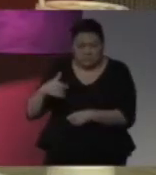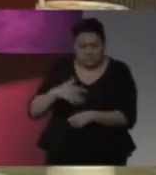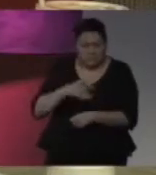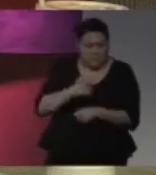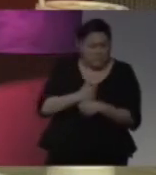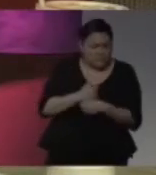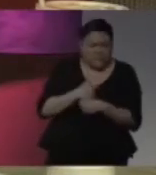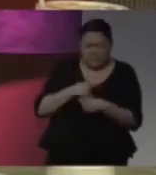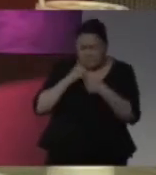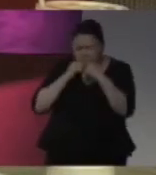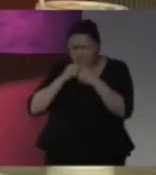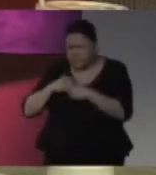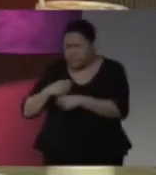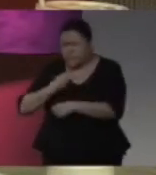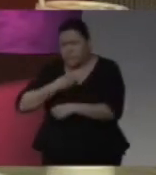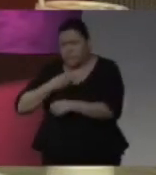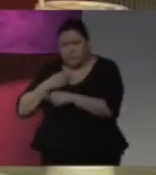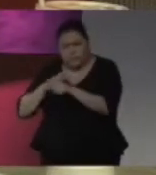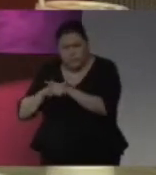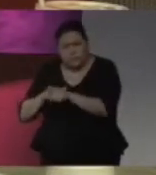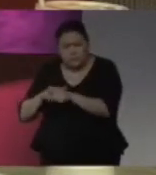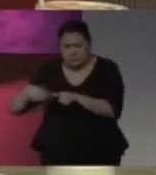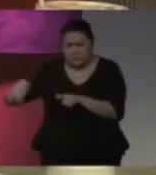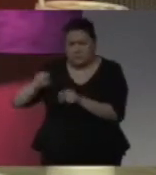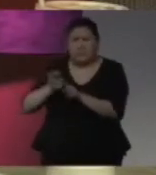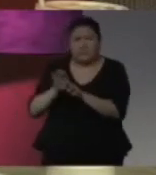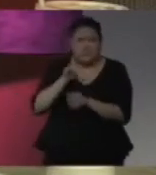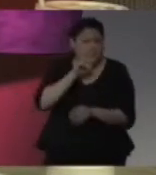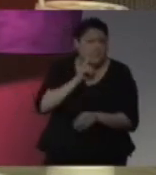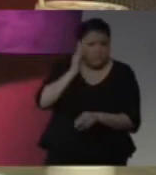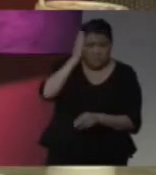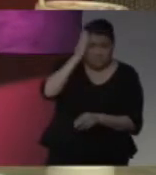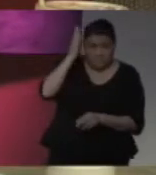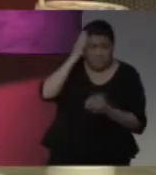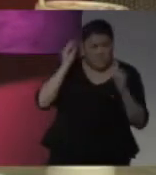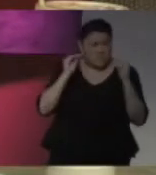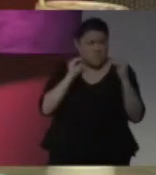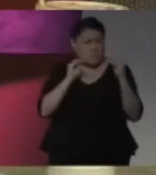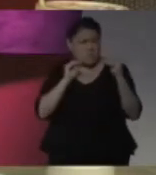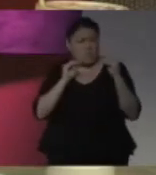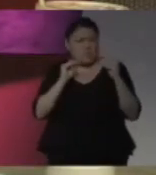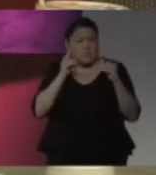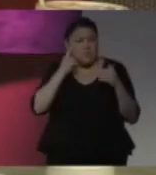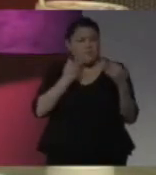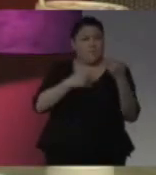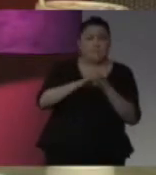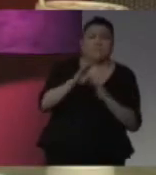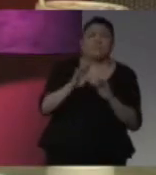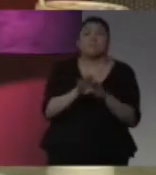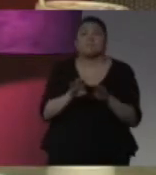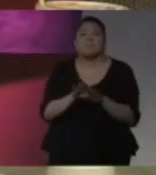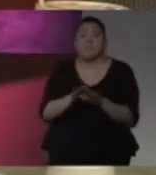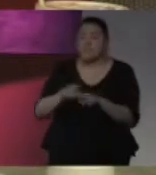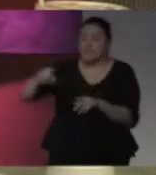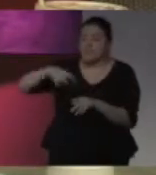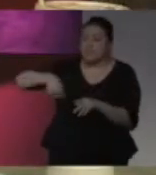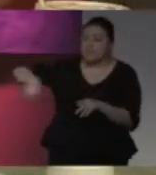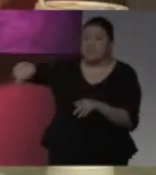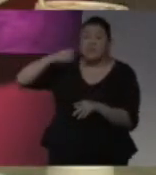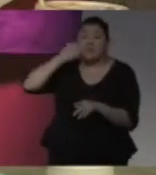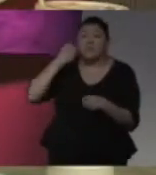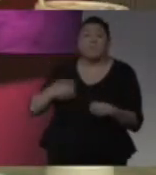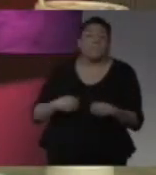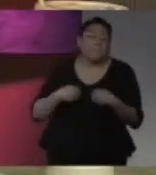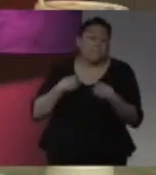preguntas, cómo podemos comprender esta lucha política de las mujeres a partir de este concepto, esta conceptualización de la voluntad de vida. Y